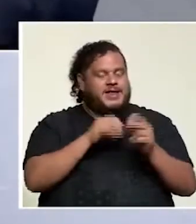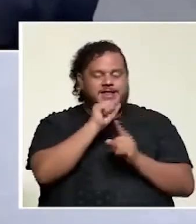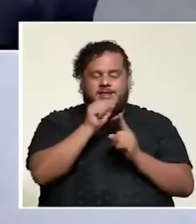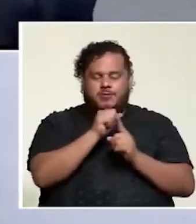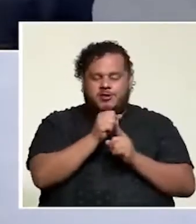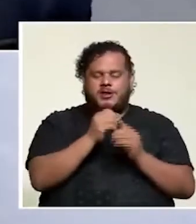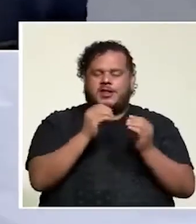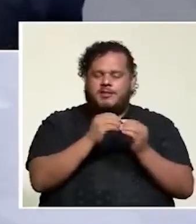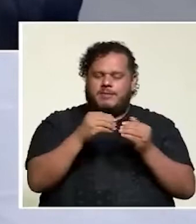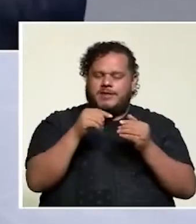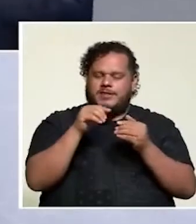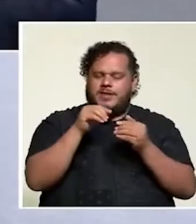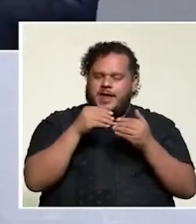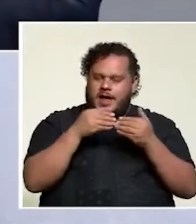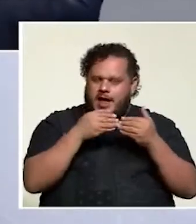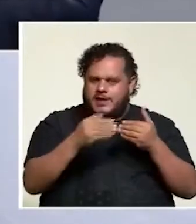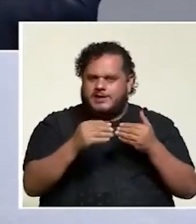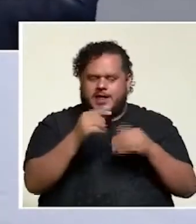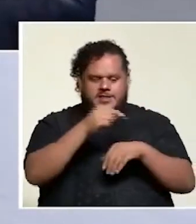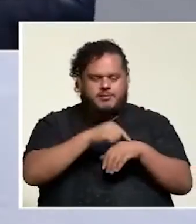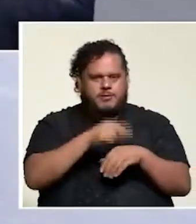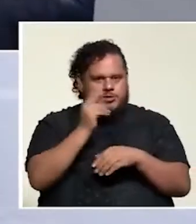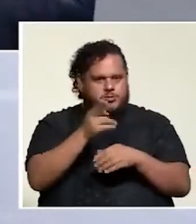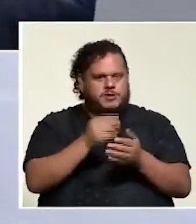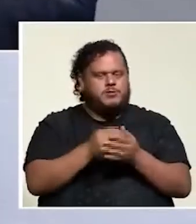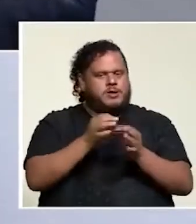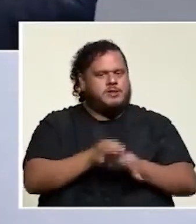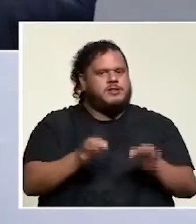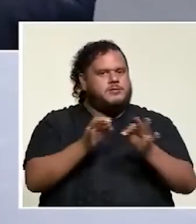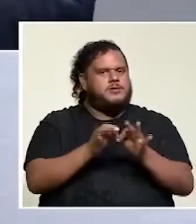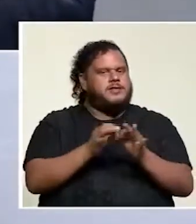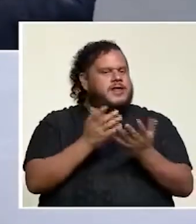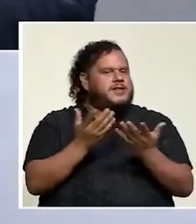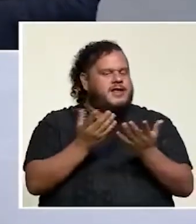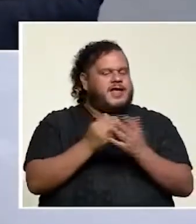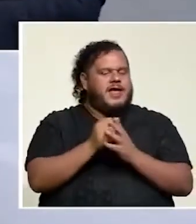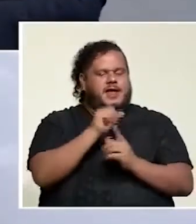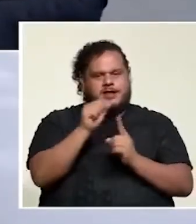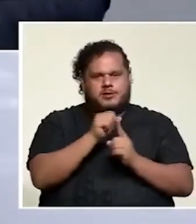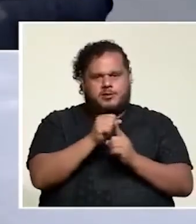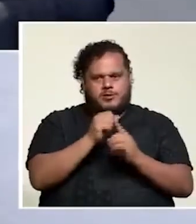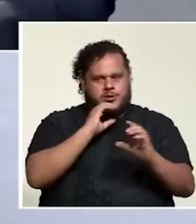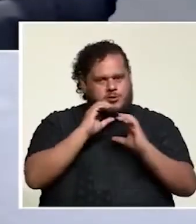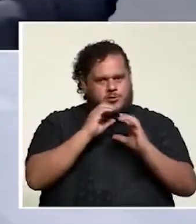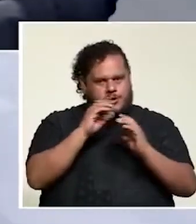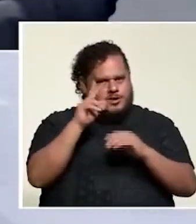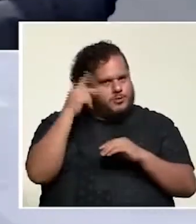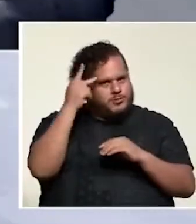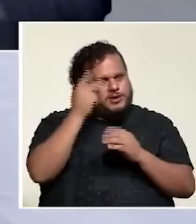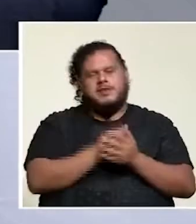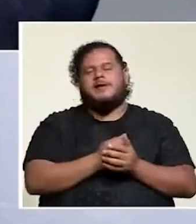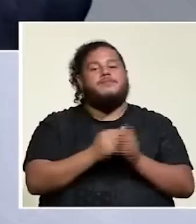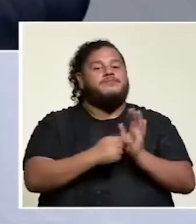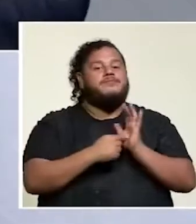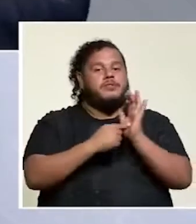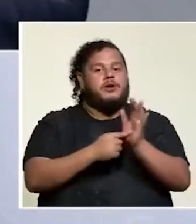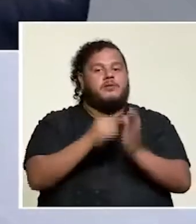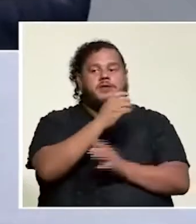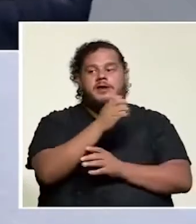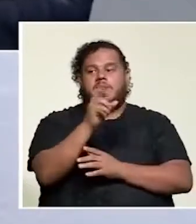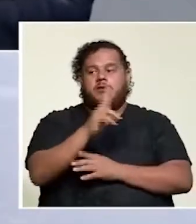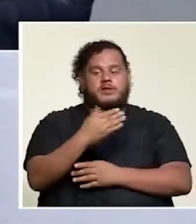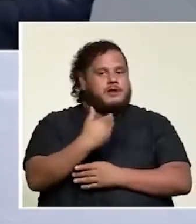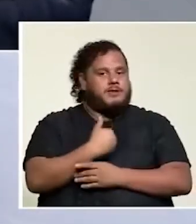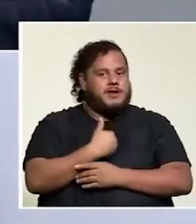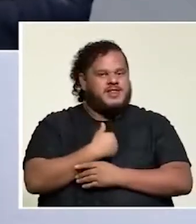digamos, del momento mismo, y es que me parece que es importantísimo en términos del fenómeno de comunicación política. Número 1, nos demuestra que Costa Rica